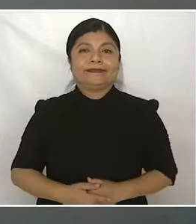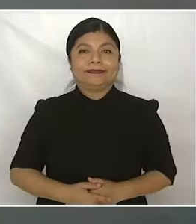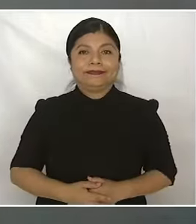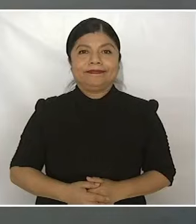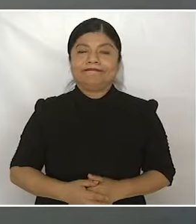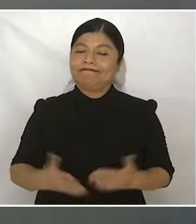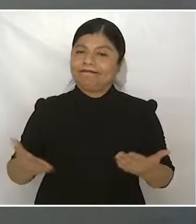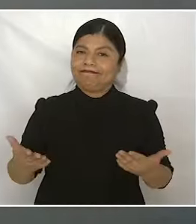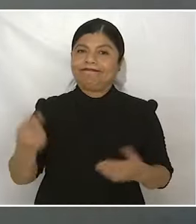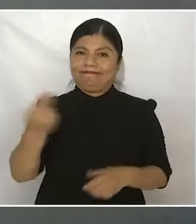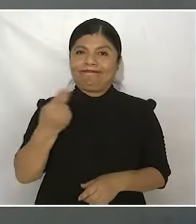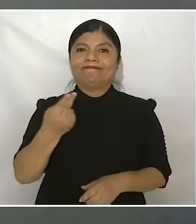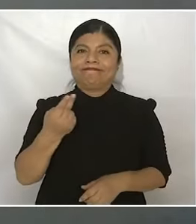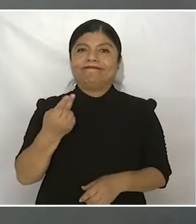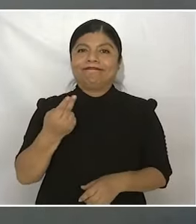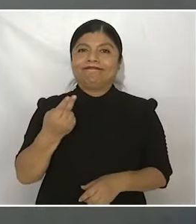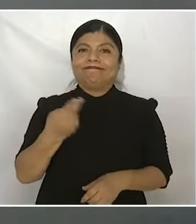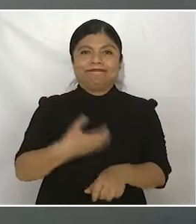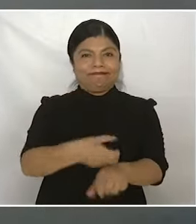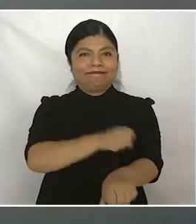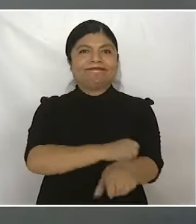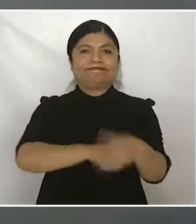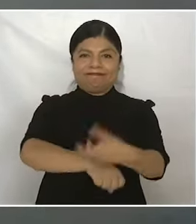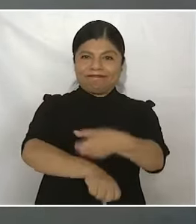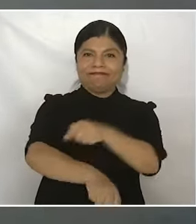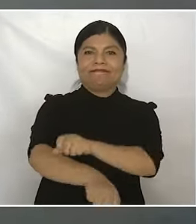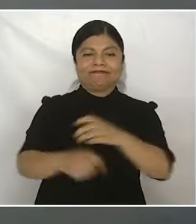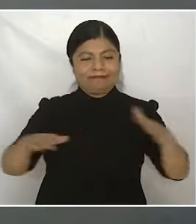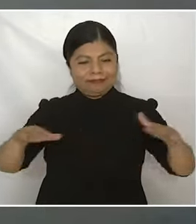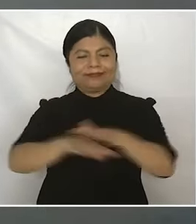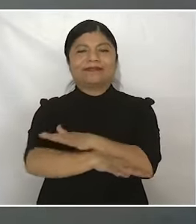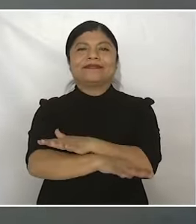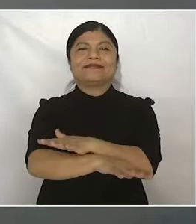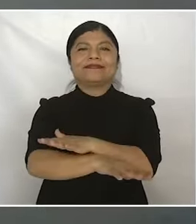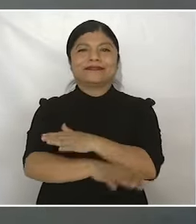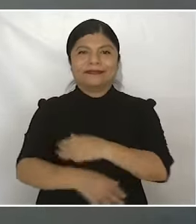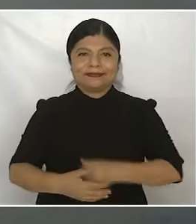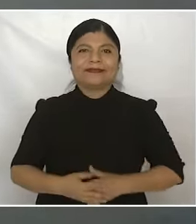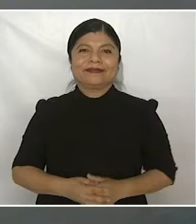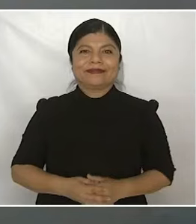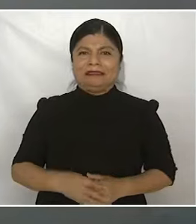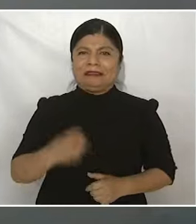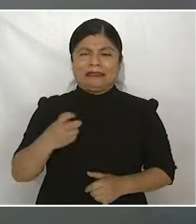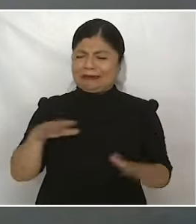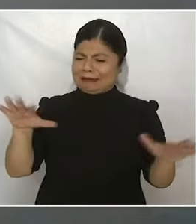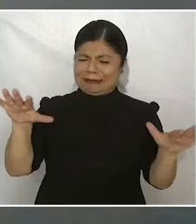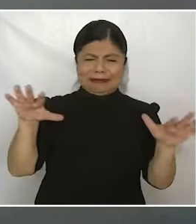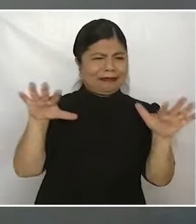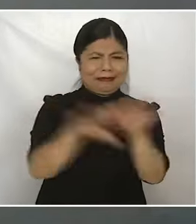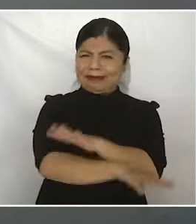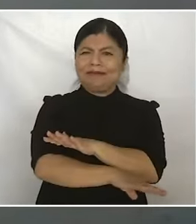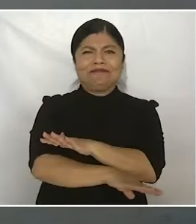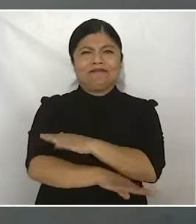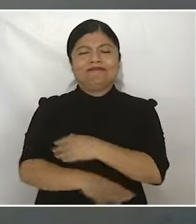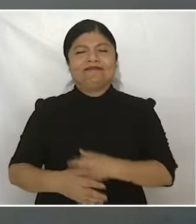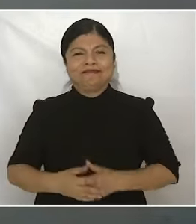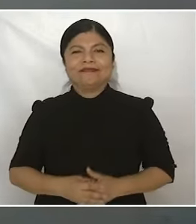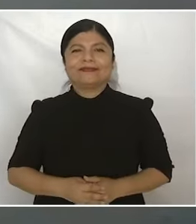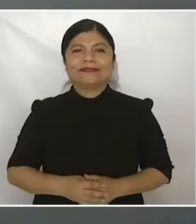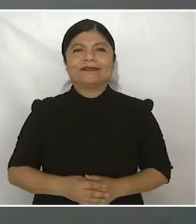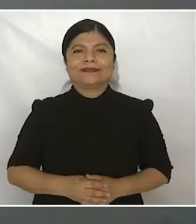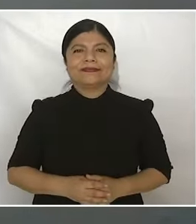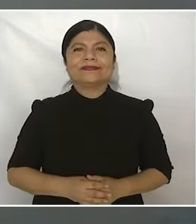echar a andar una transformación, que es como una revolución. Pero